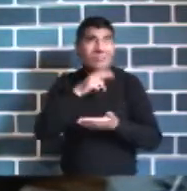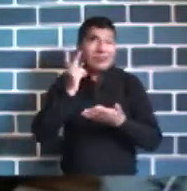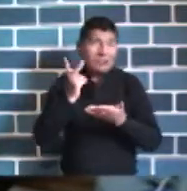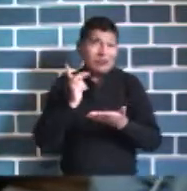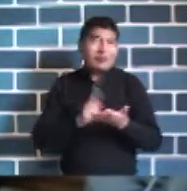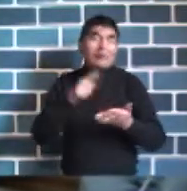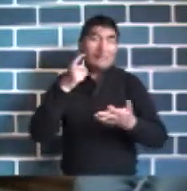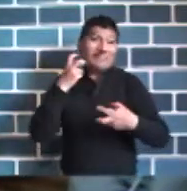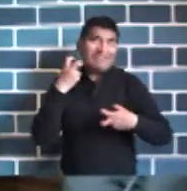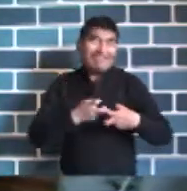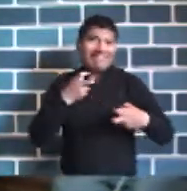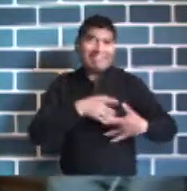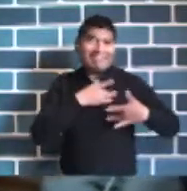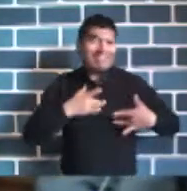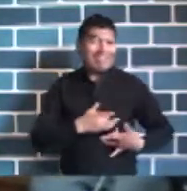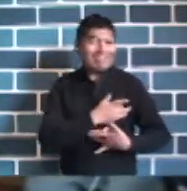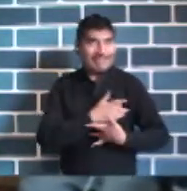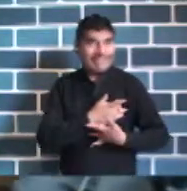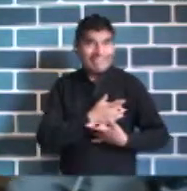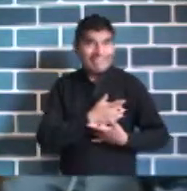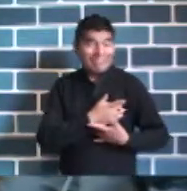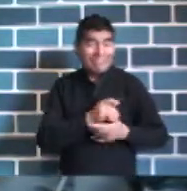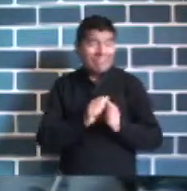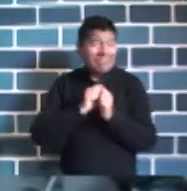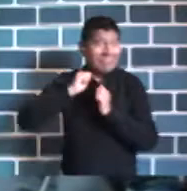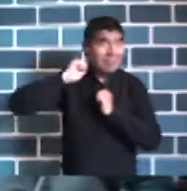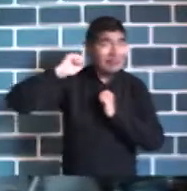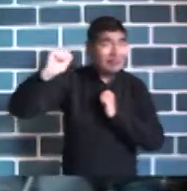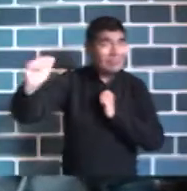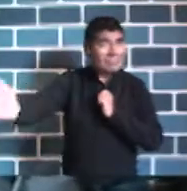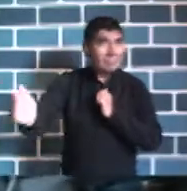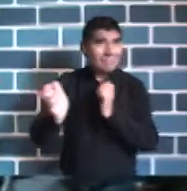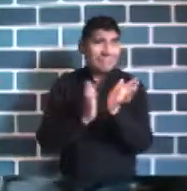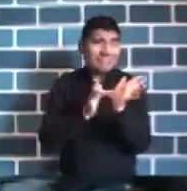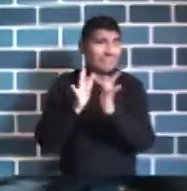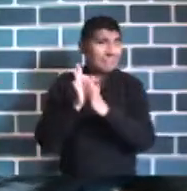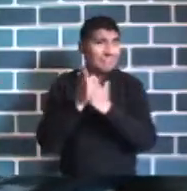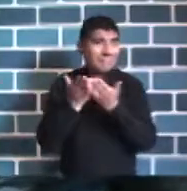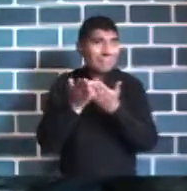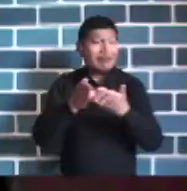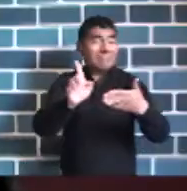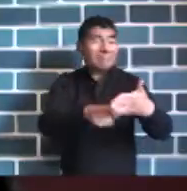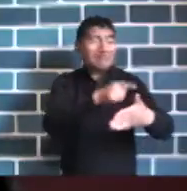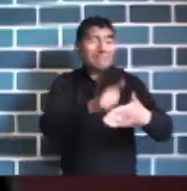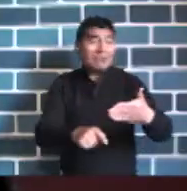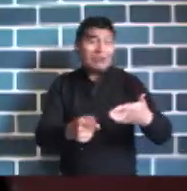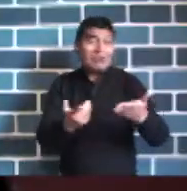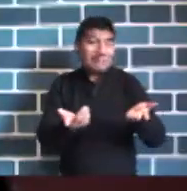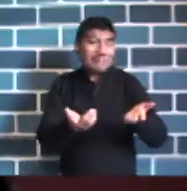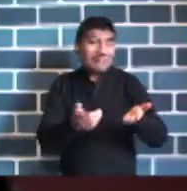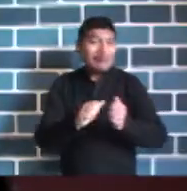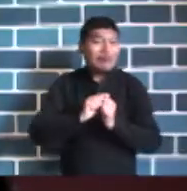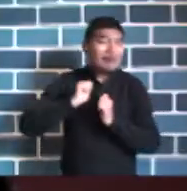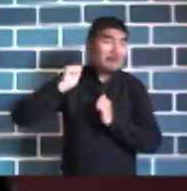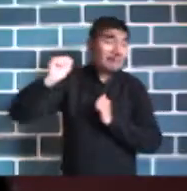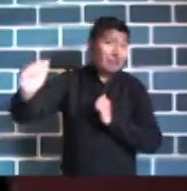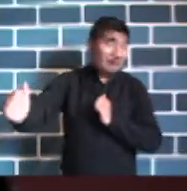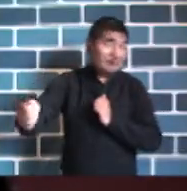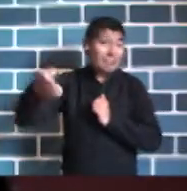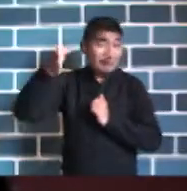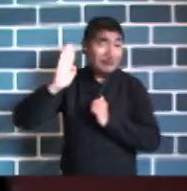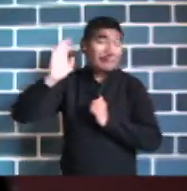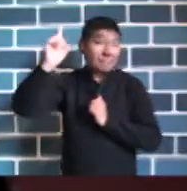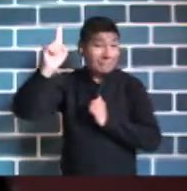lejos de la palabra con facilidad desacreditamos a los demás lejos de la palabra de jesús